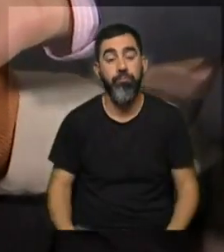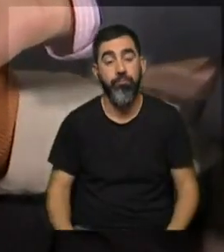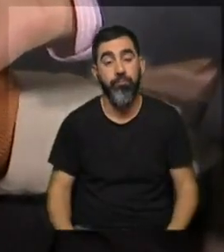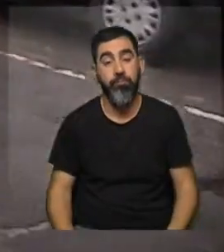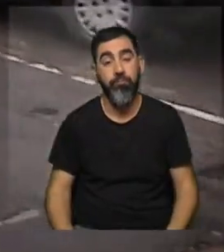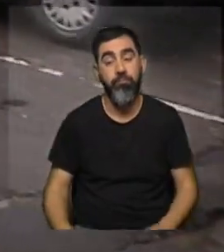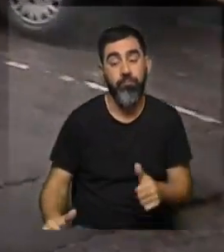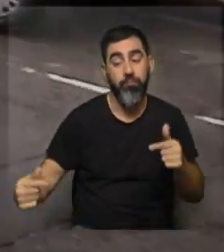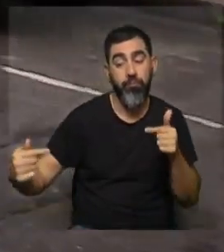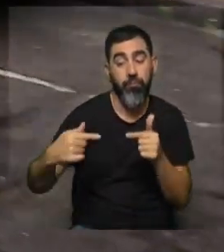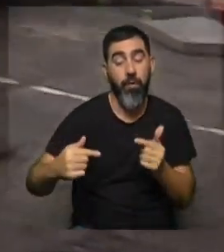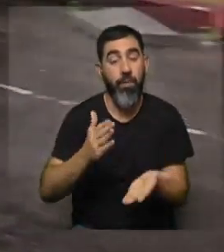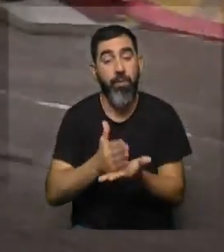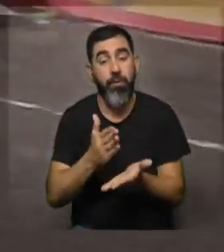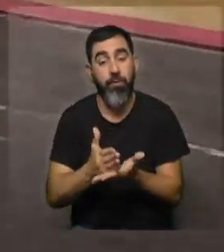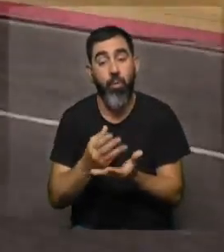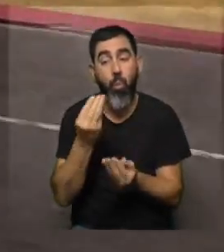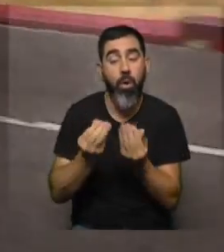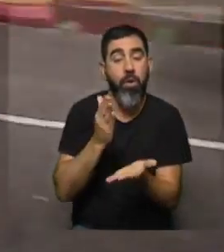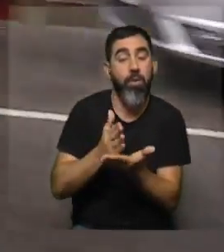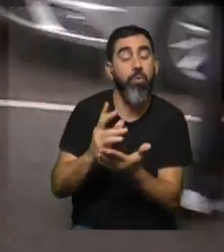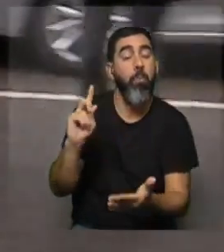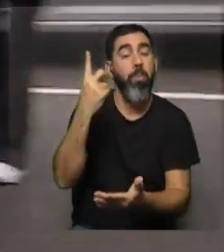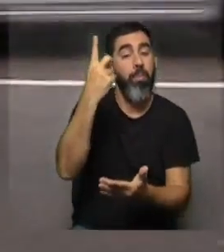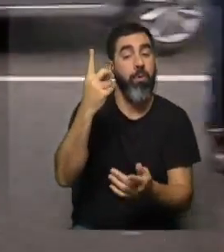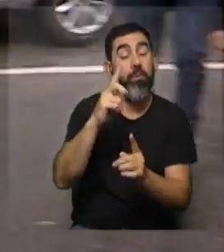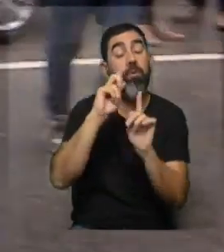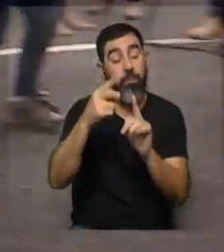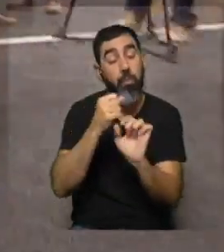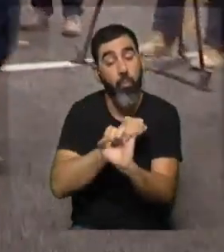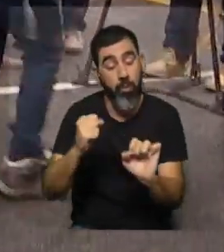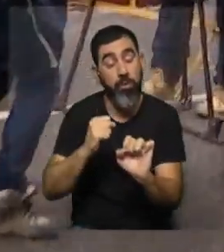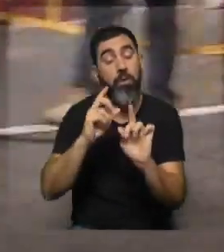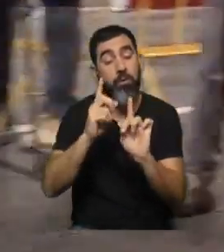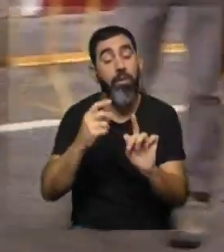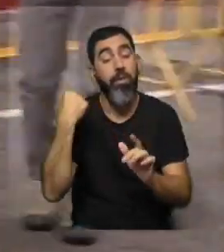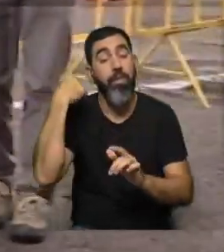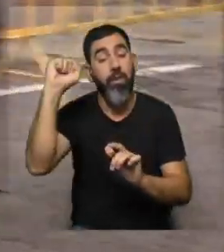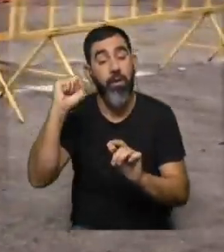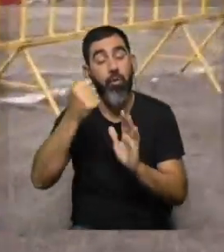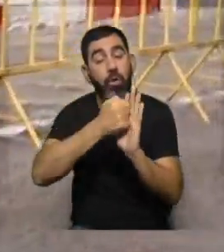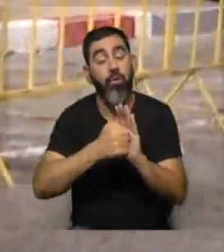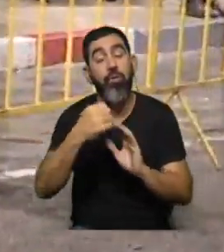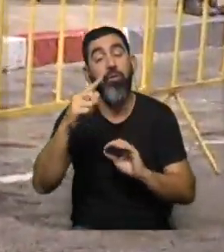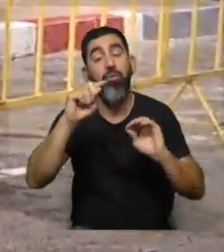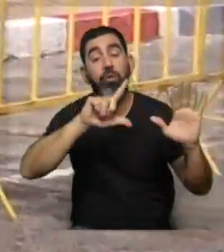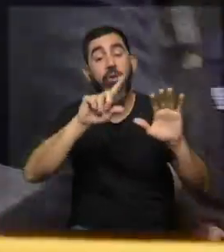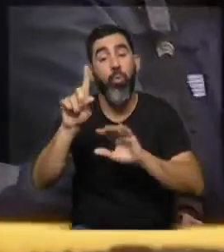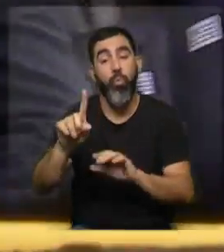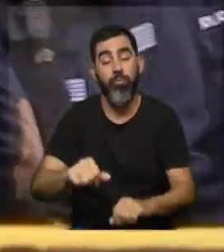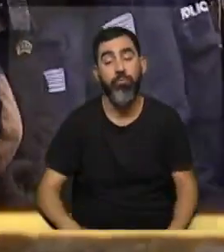puja derechos hay que ver cuál derecho prima sin perjuicio de que además Configura el delito previsto en el artículo 171